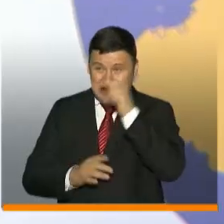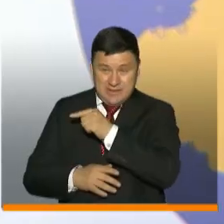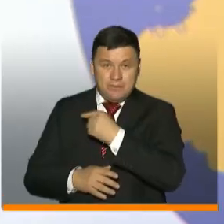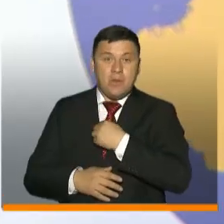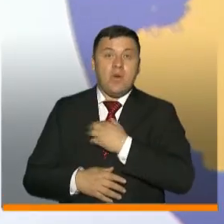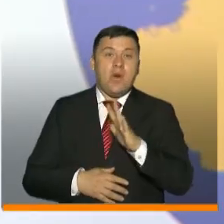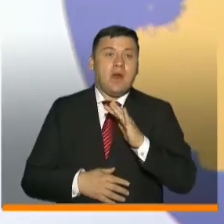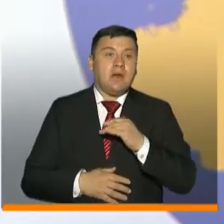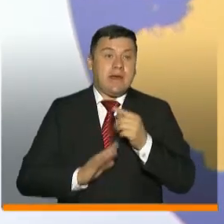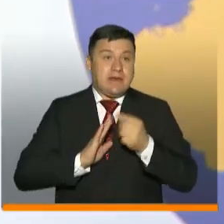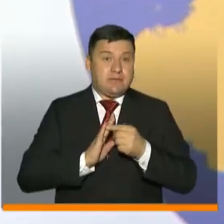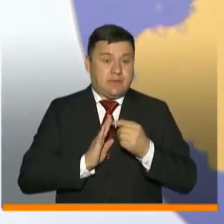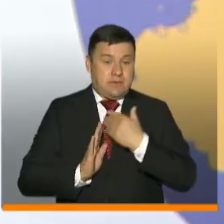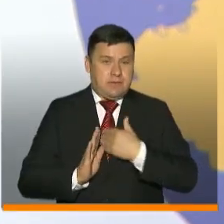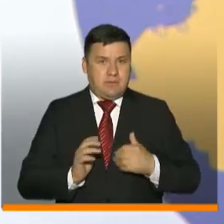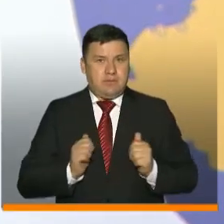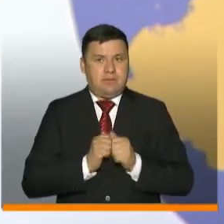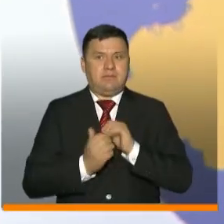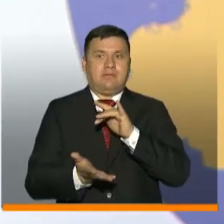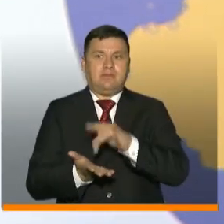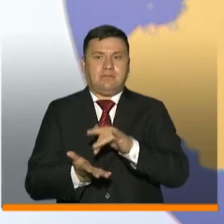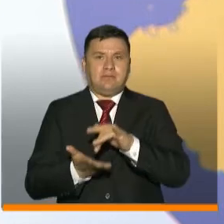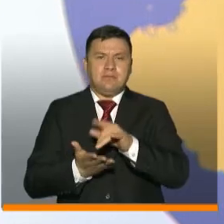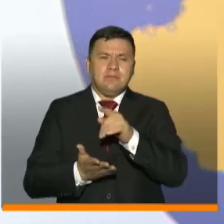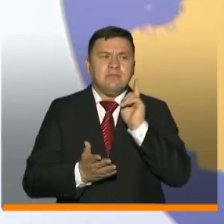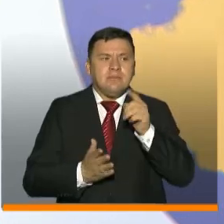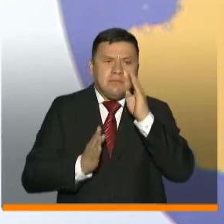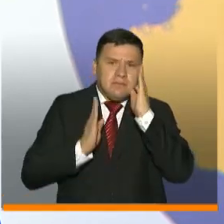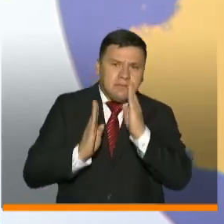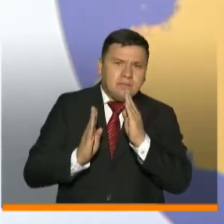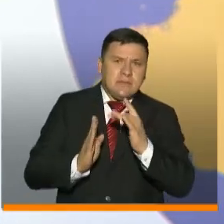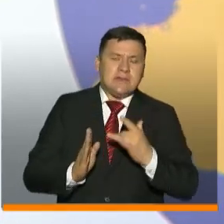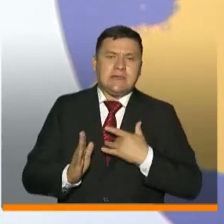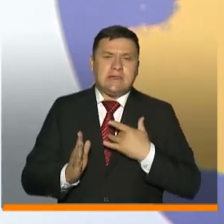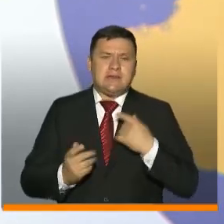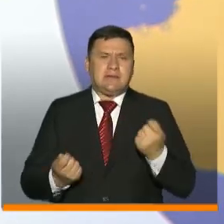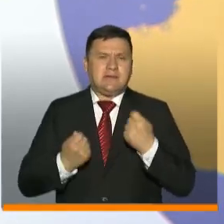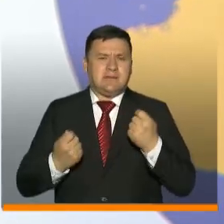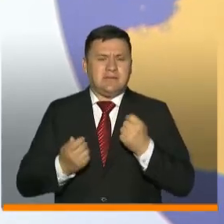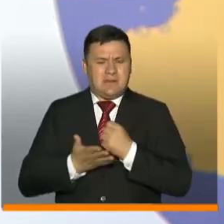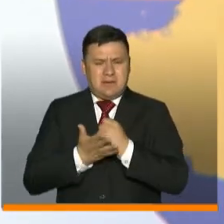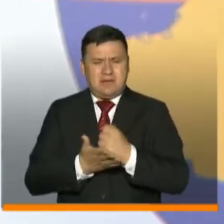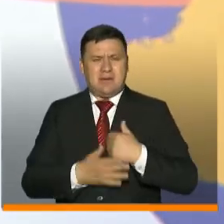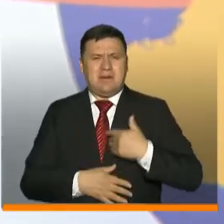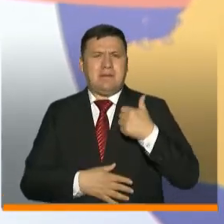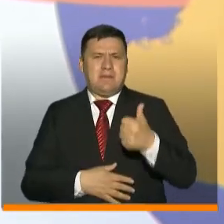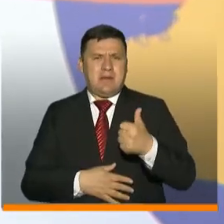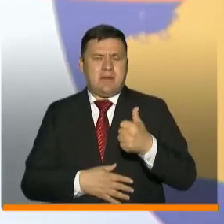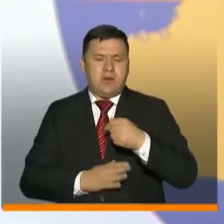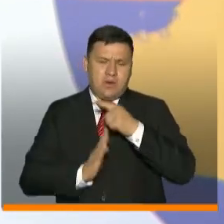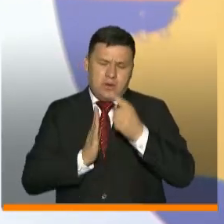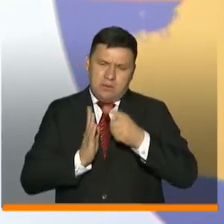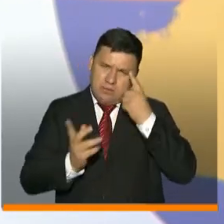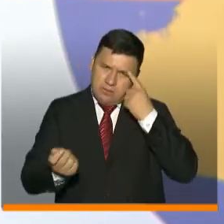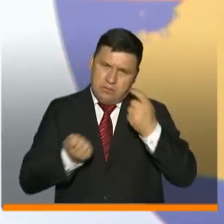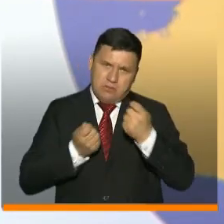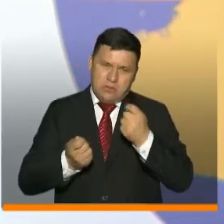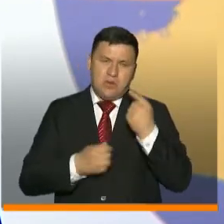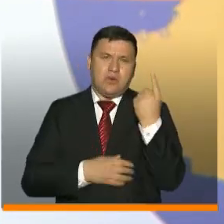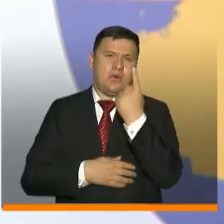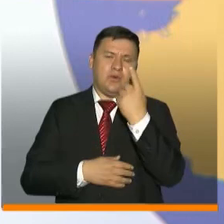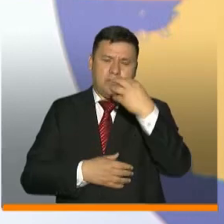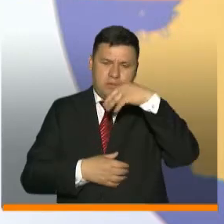cualquier lugar de Colombia, nos dice que estemos muy atentos porque ayudarnos hace bien es una estrategia integral que no